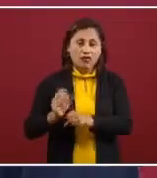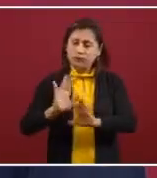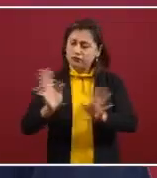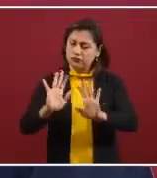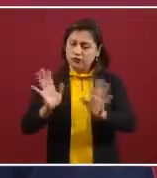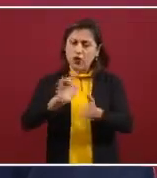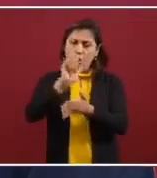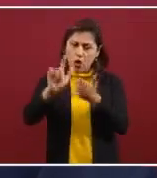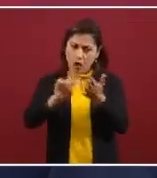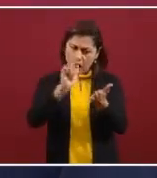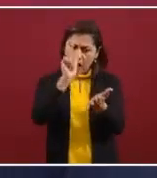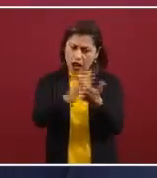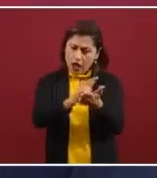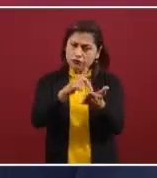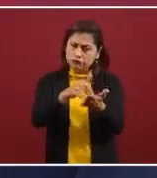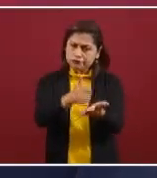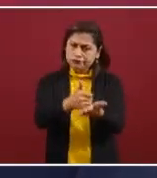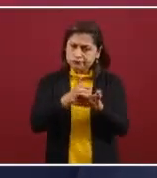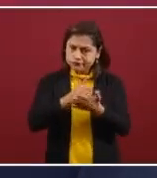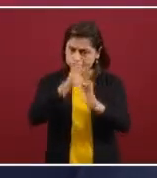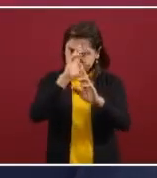no de manera